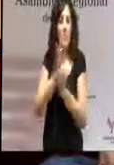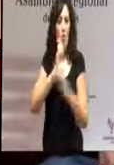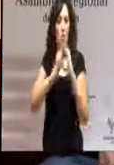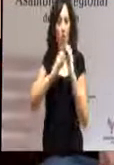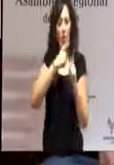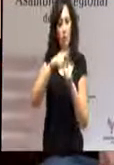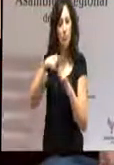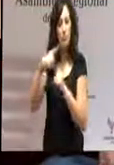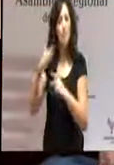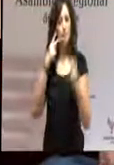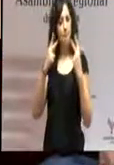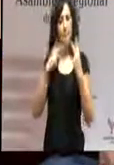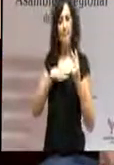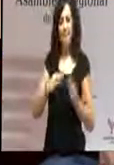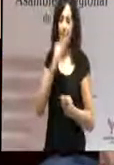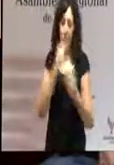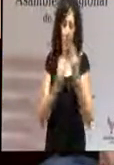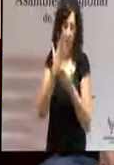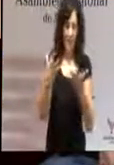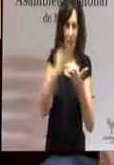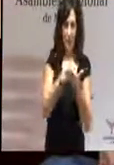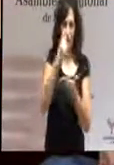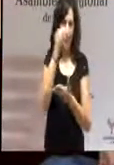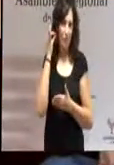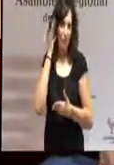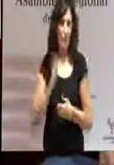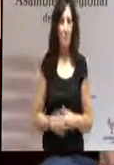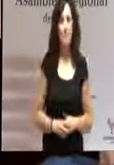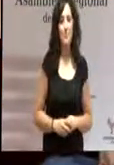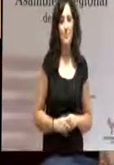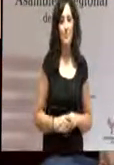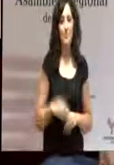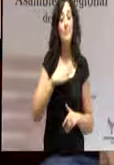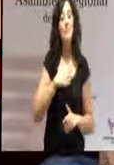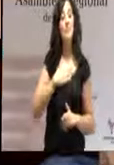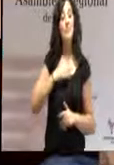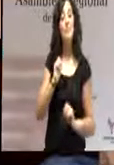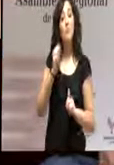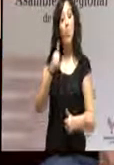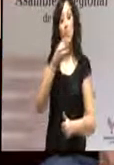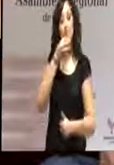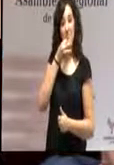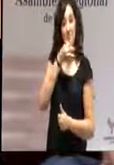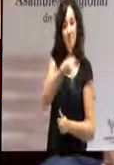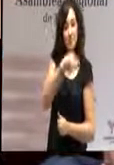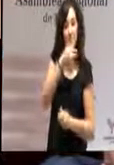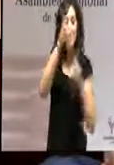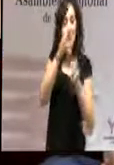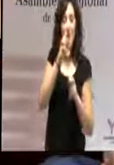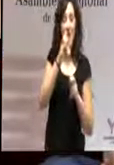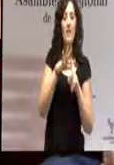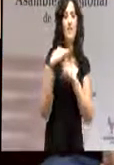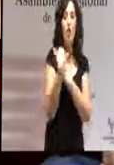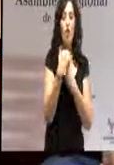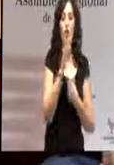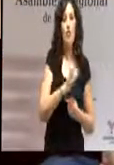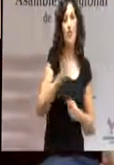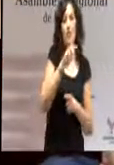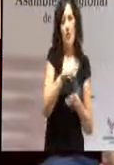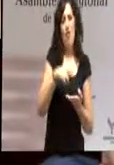comunicación, buenos días. Mis primeras palabras en este debate del Estado de la Región quiero que sean